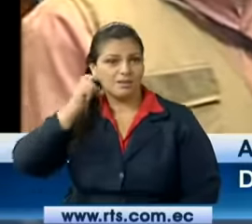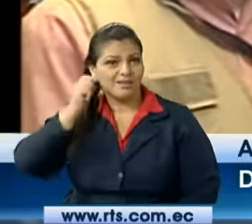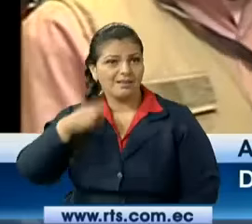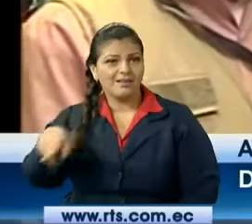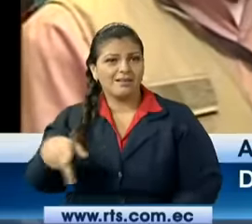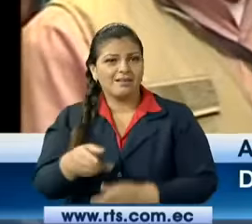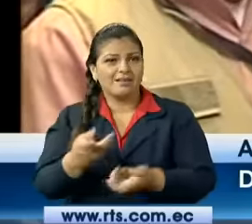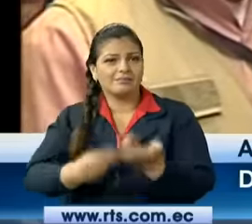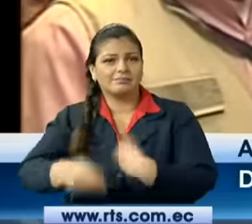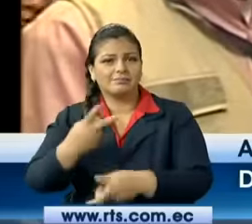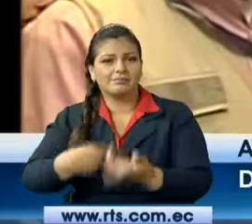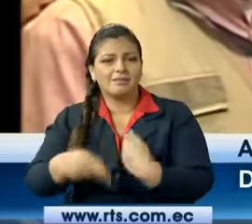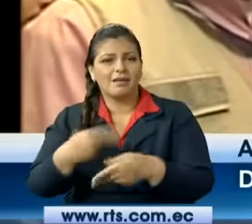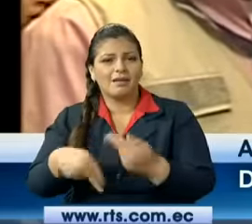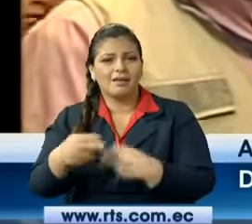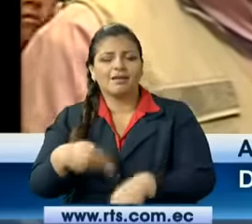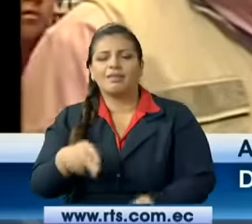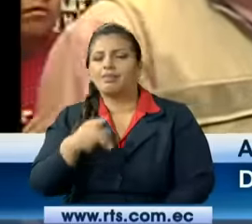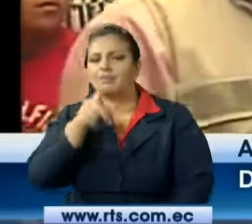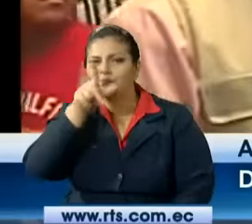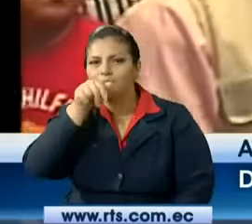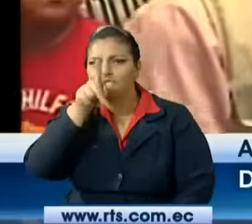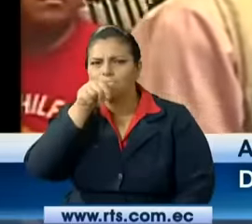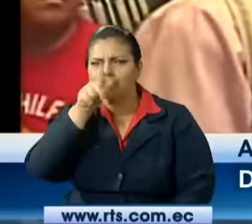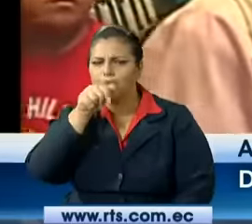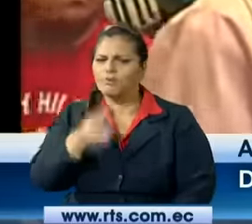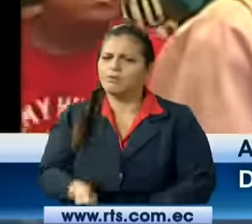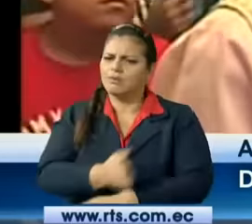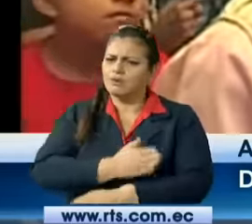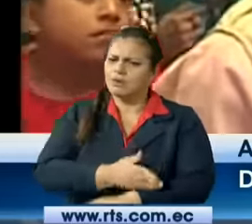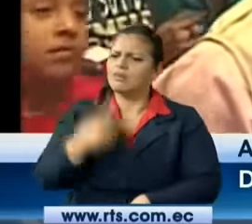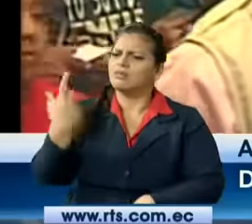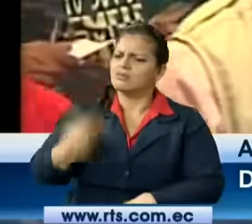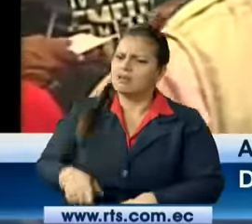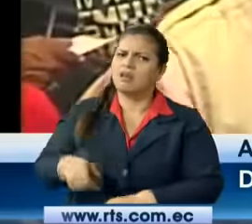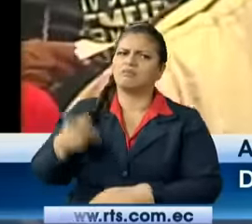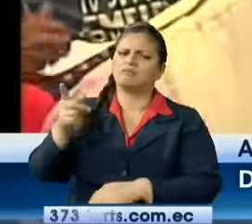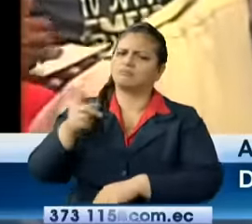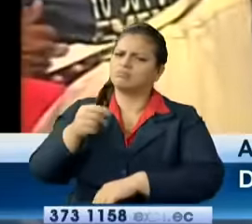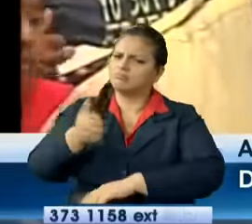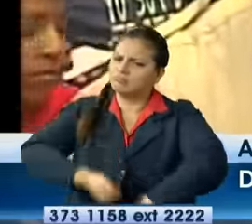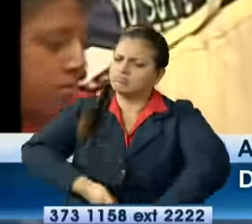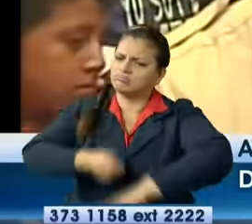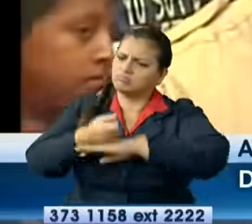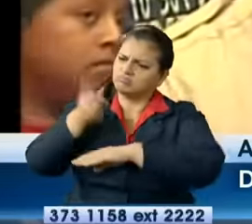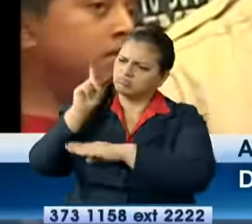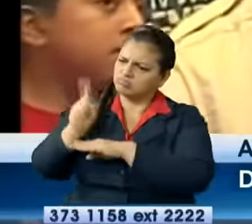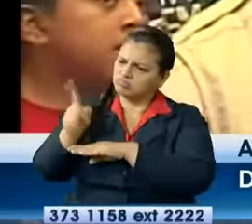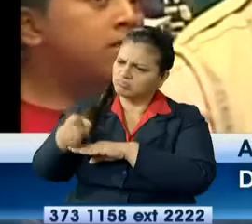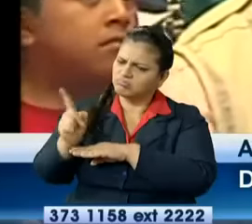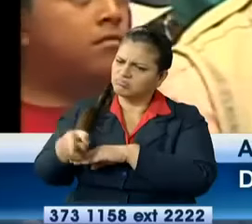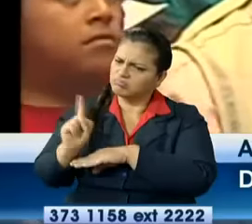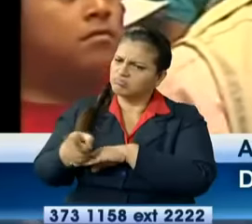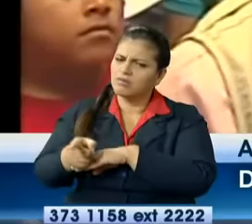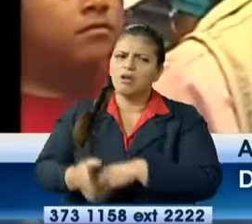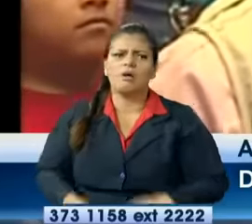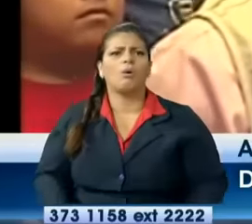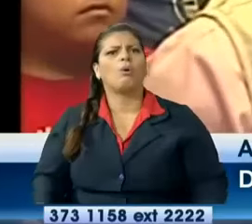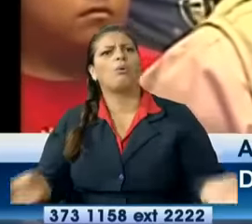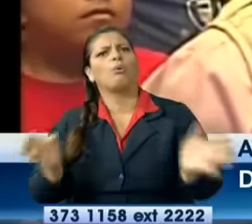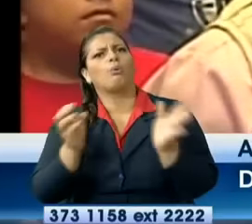La Intendencia Comisaría de Policía se está haciendo controles permanentes a fin de evitar y que los dueños de los